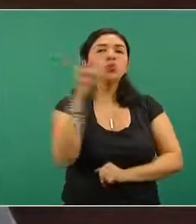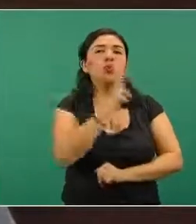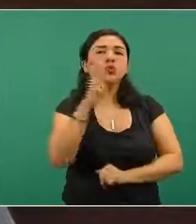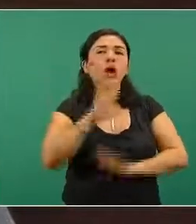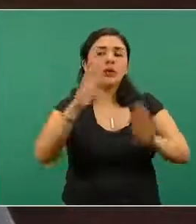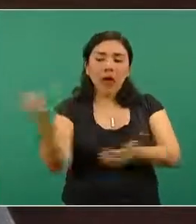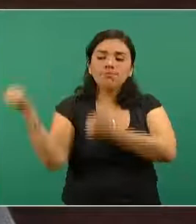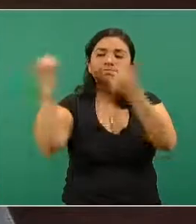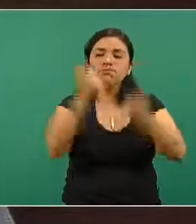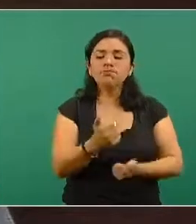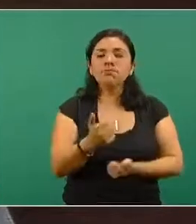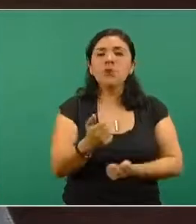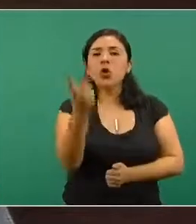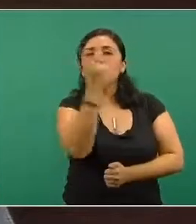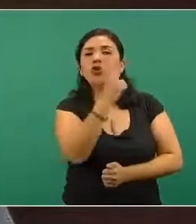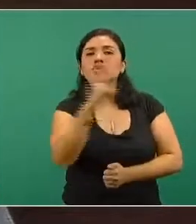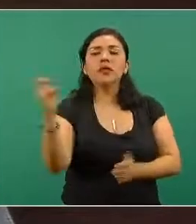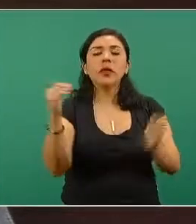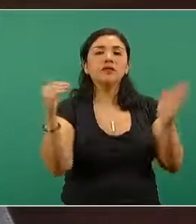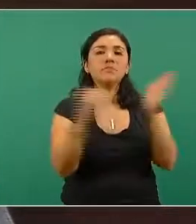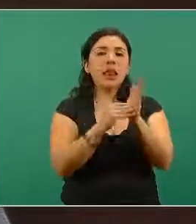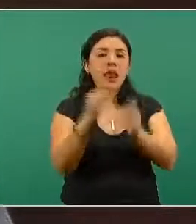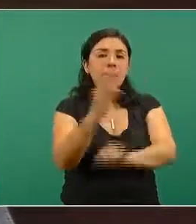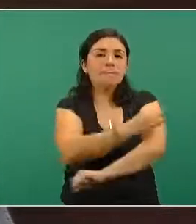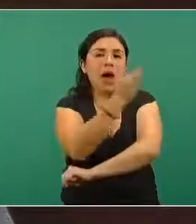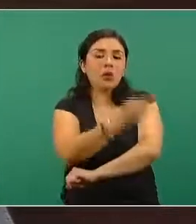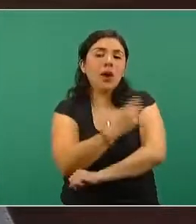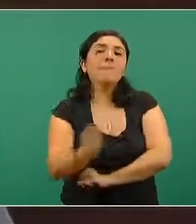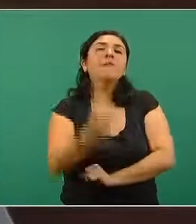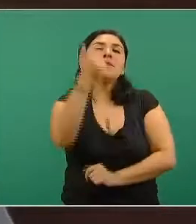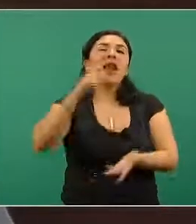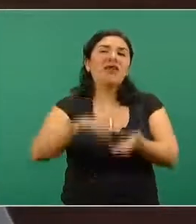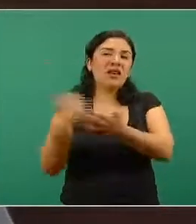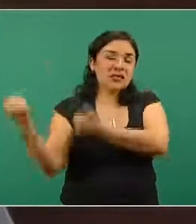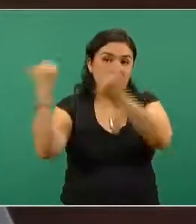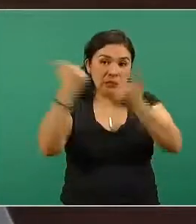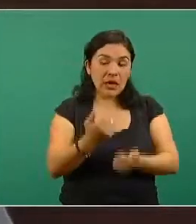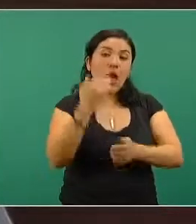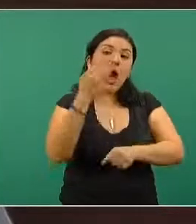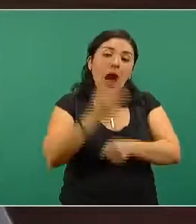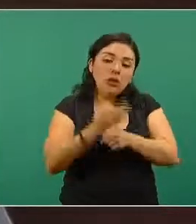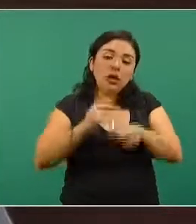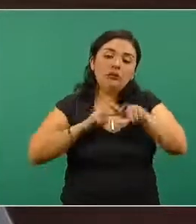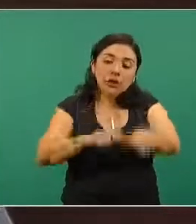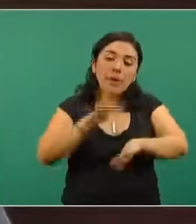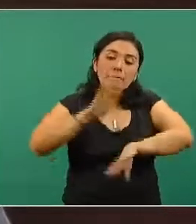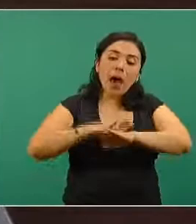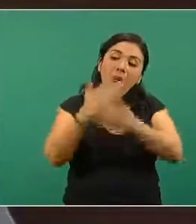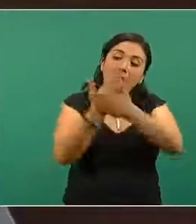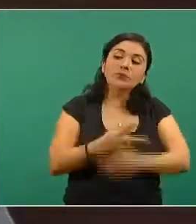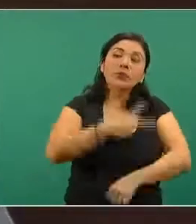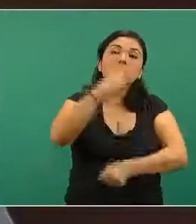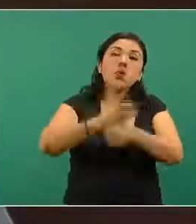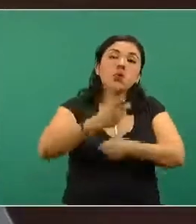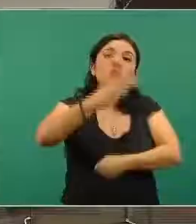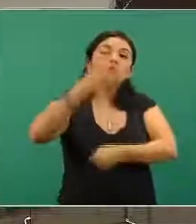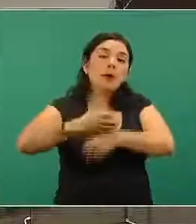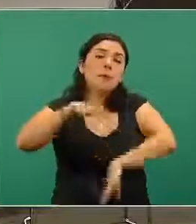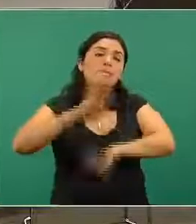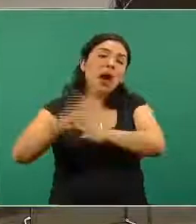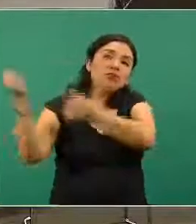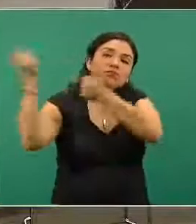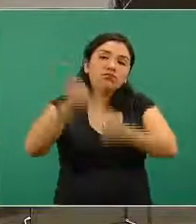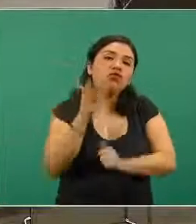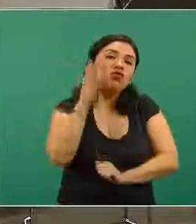los primeros 200,000 dosis del primer componente, y también estamos en espera de recibir el segundo componente y los